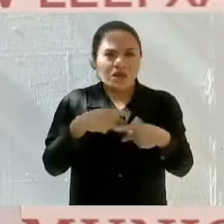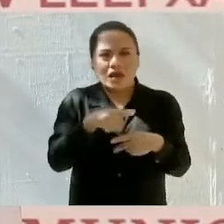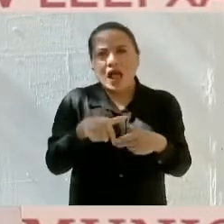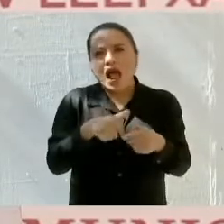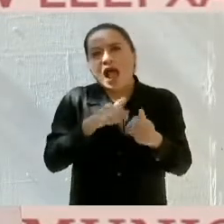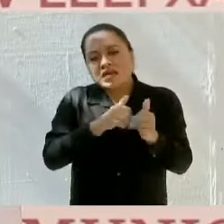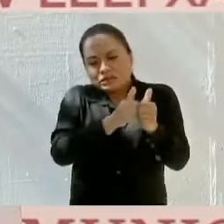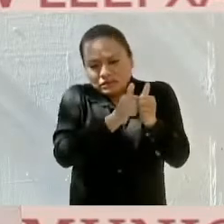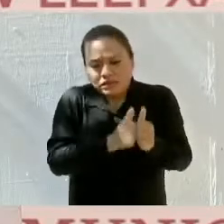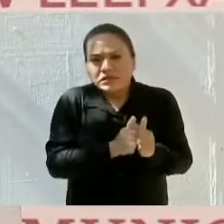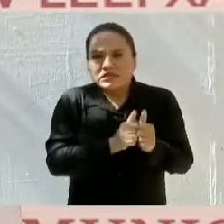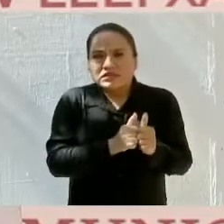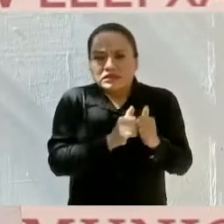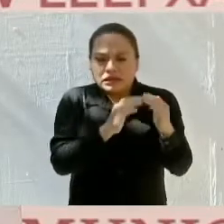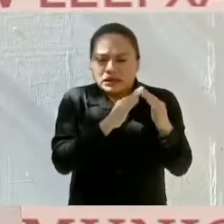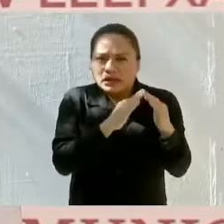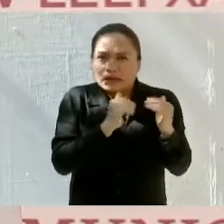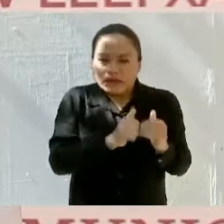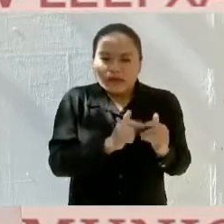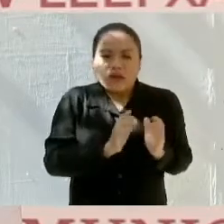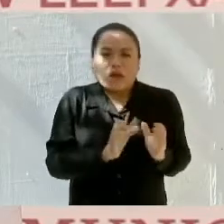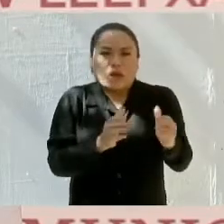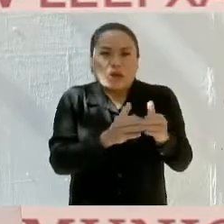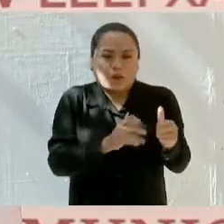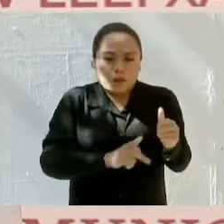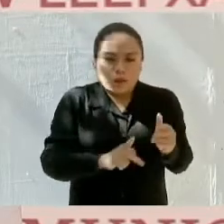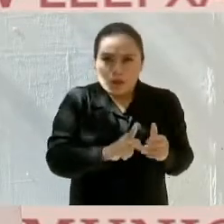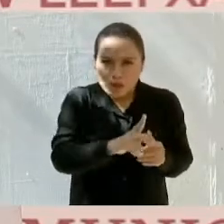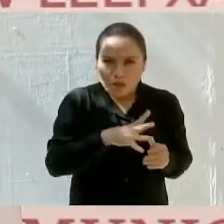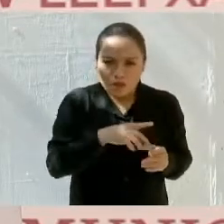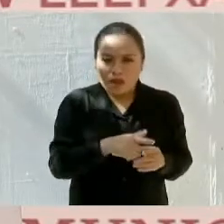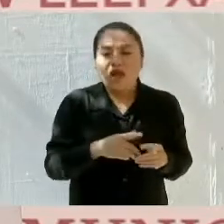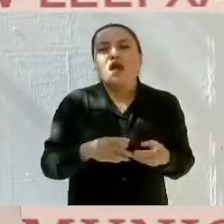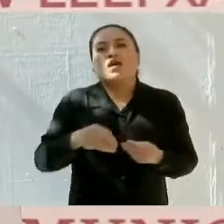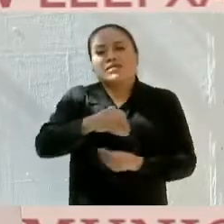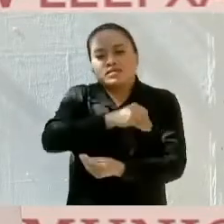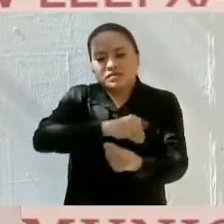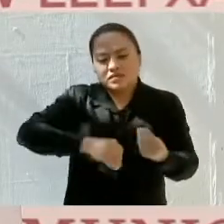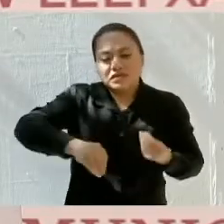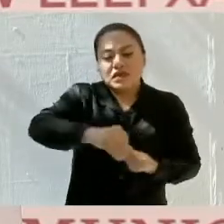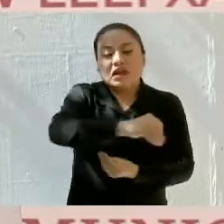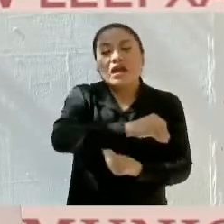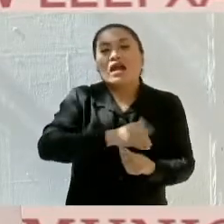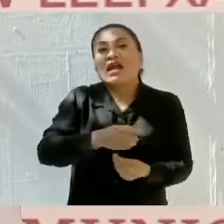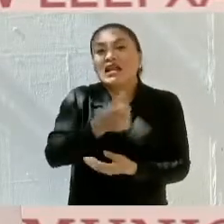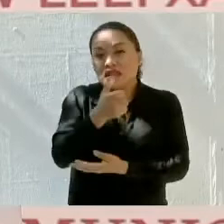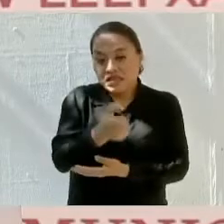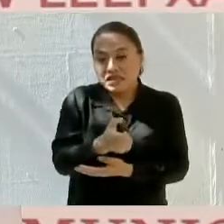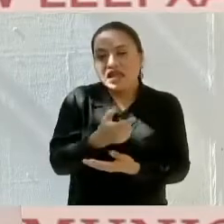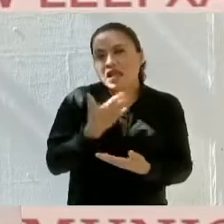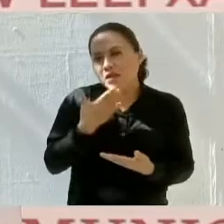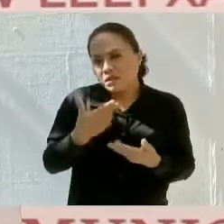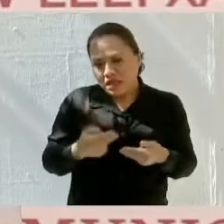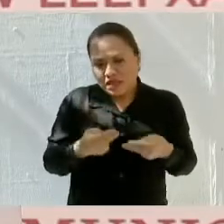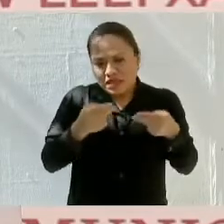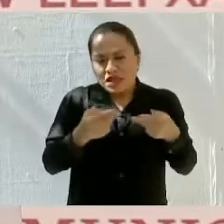comunidad, teníamos este gran programa, se reactivó la economía durante este periodo, se